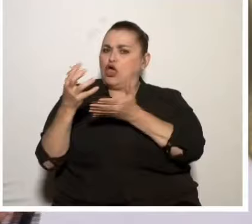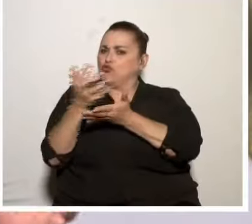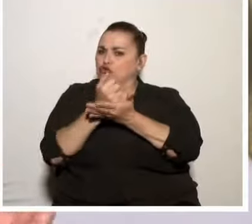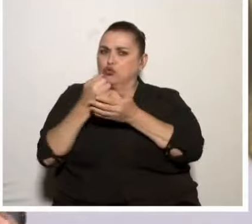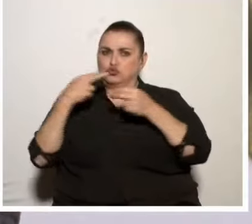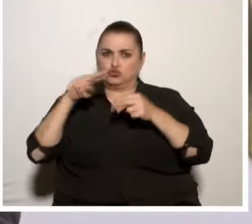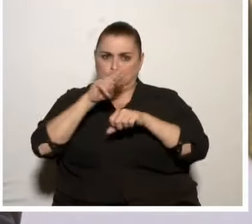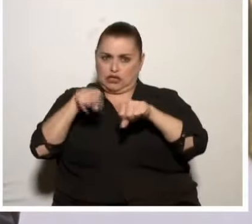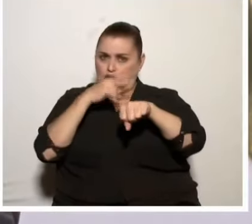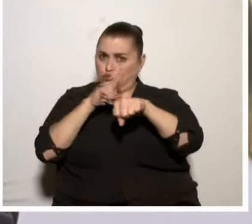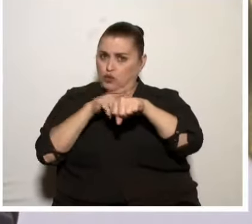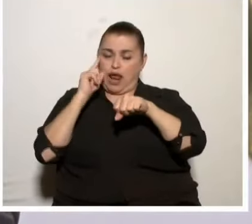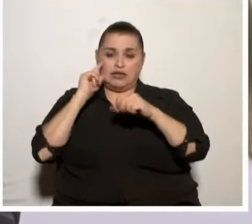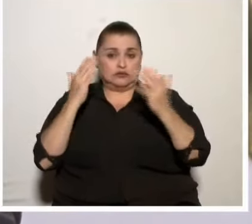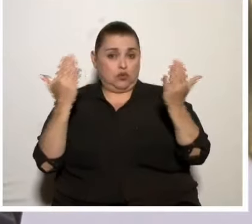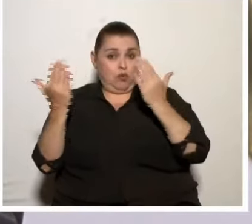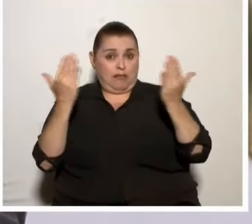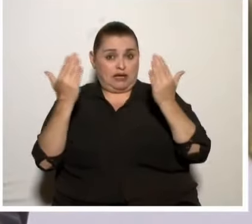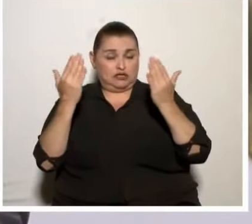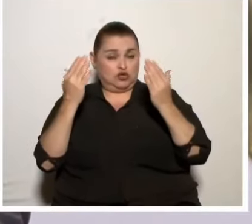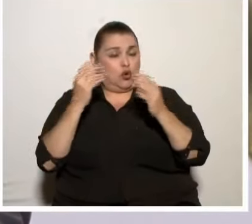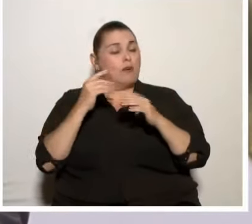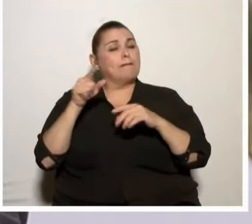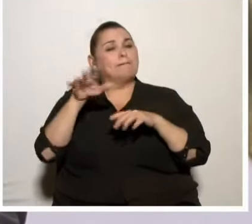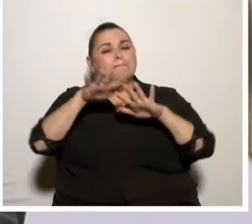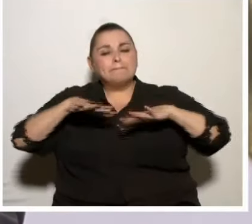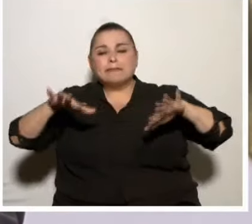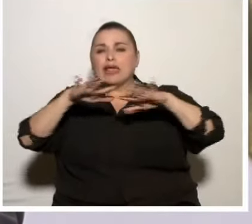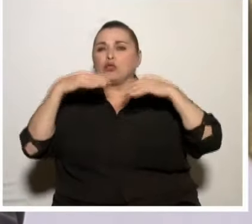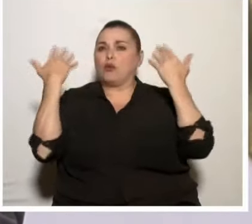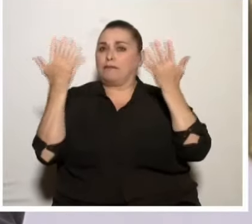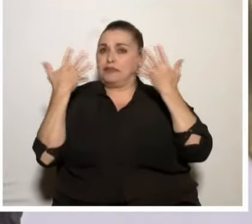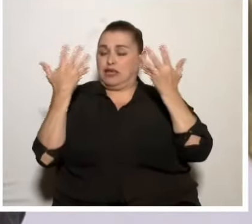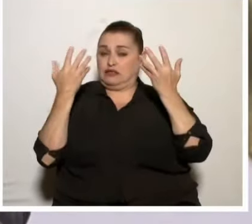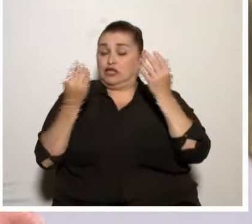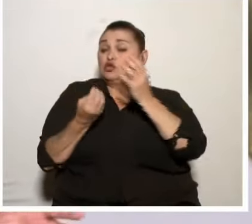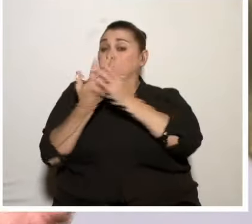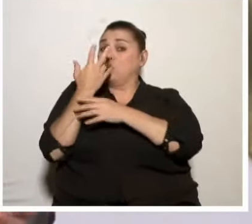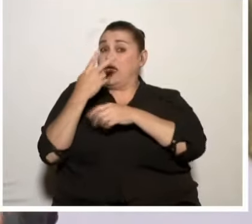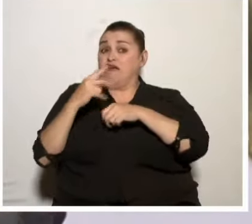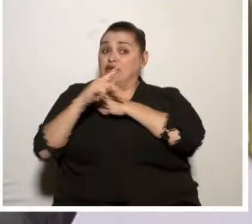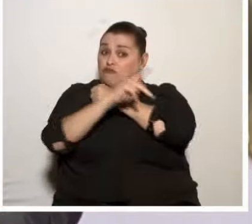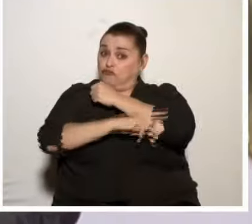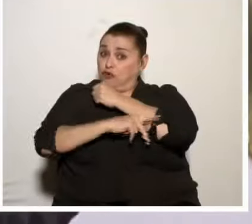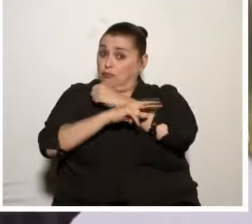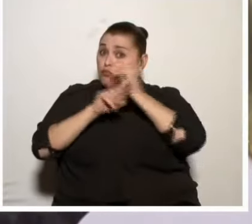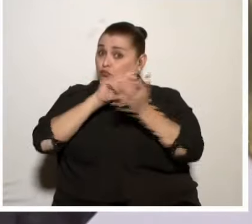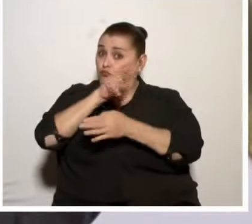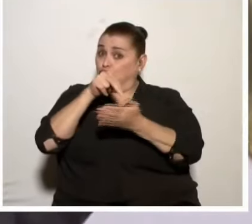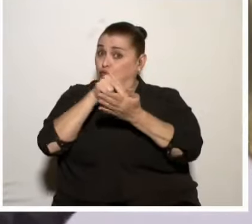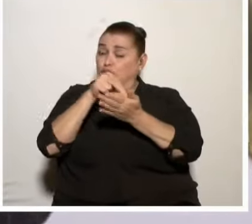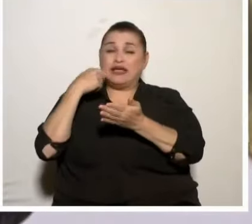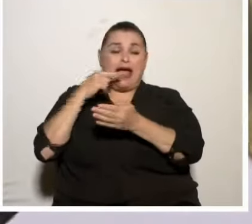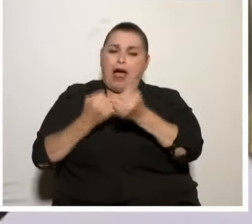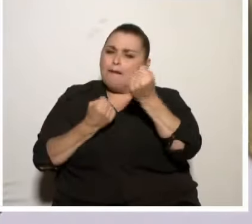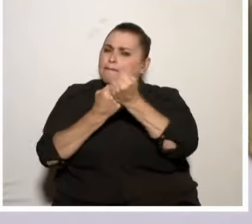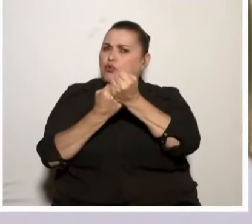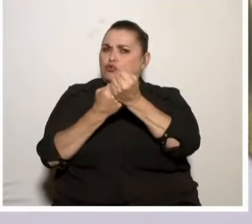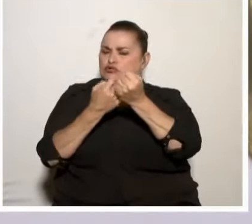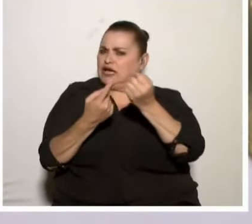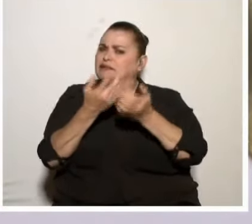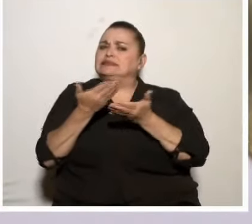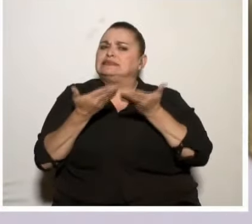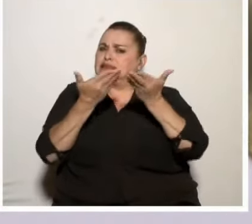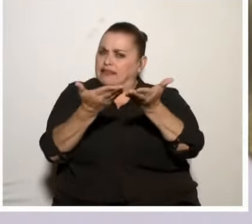en concordancia con la protección del medio ambiente. Nueva República no solo apoya que se den estas actividades, por supuesto,